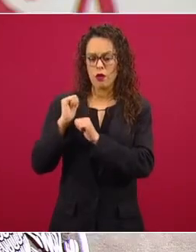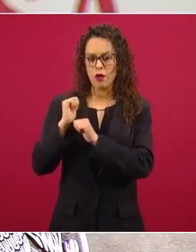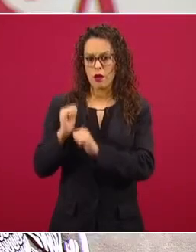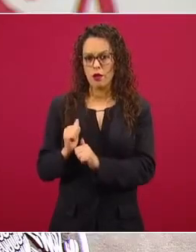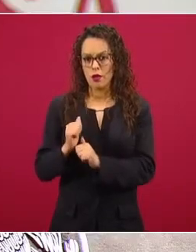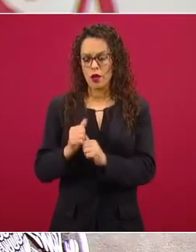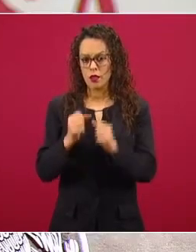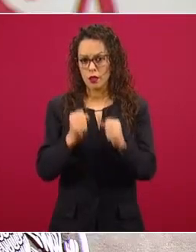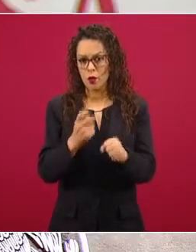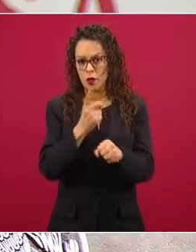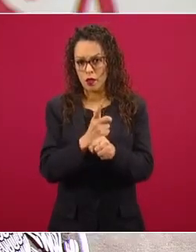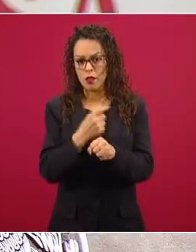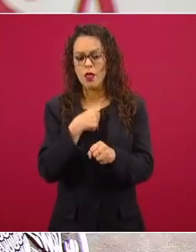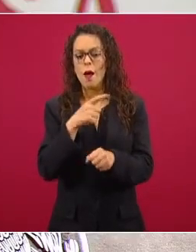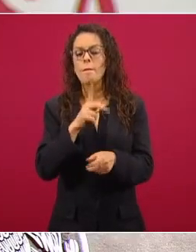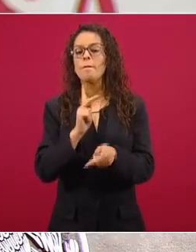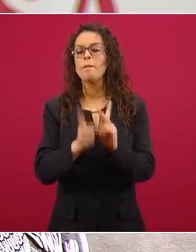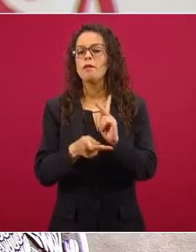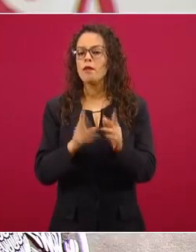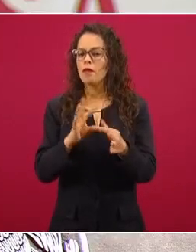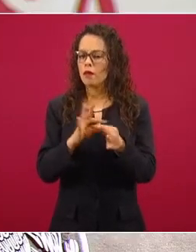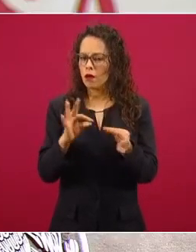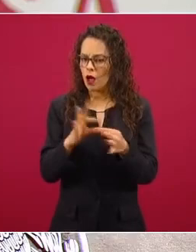y les dije que